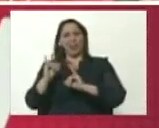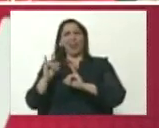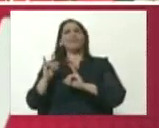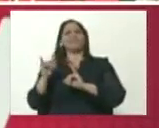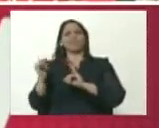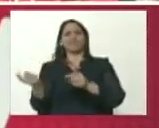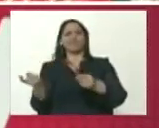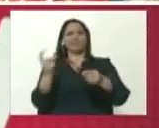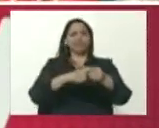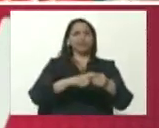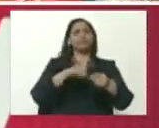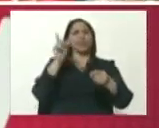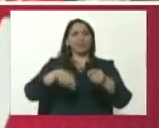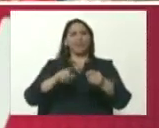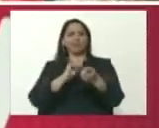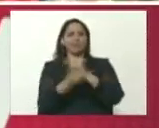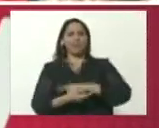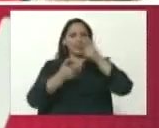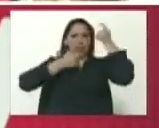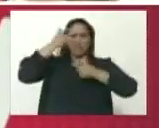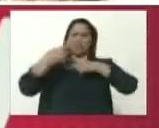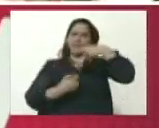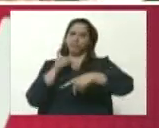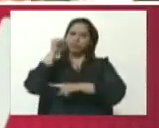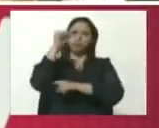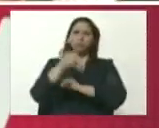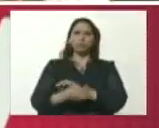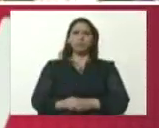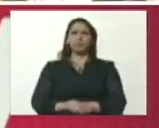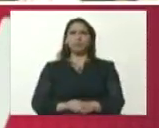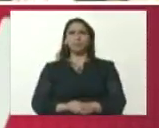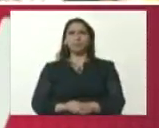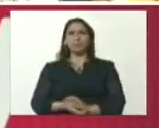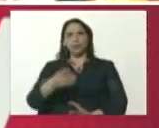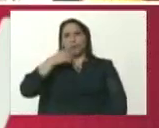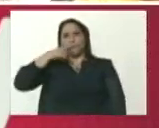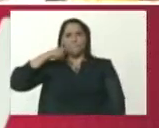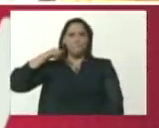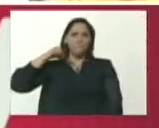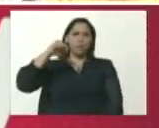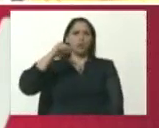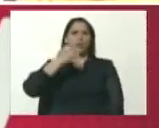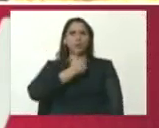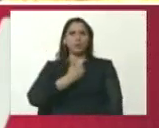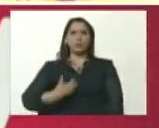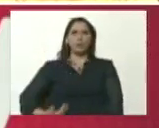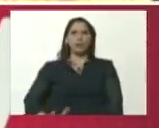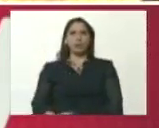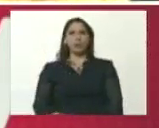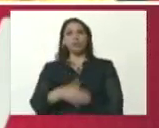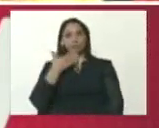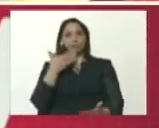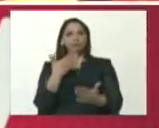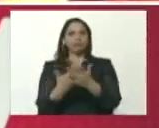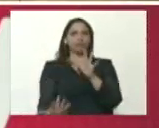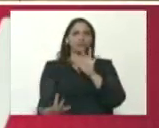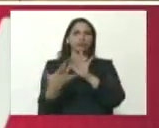también chavista revolucionario y madurista, mi presidente. Muchas